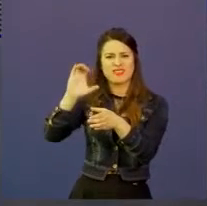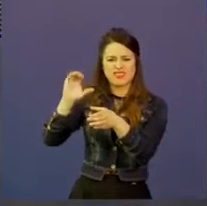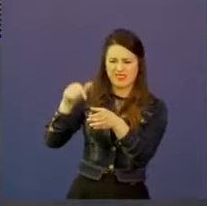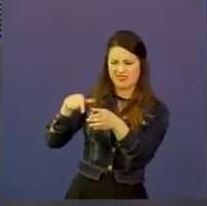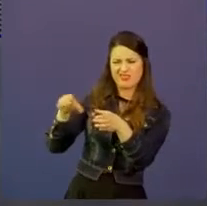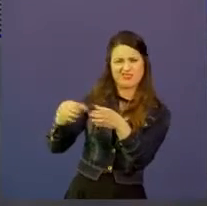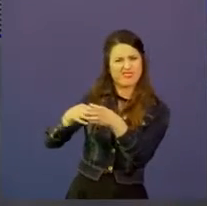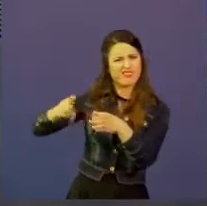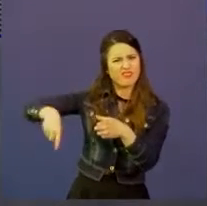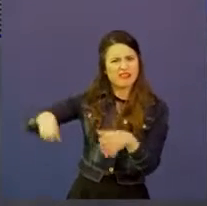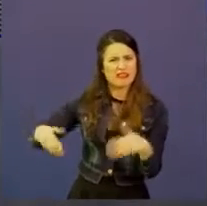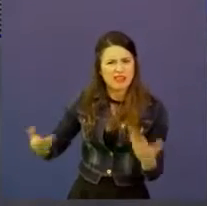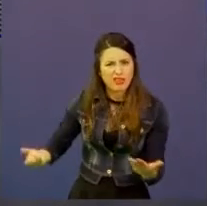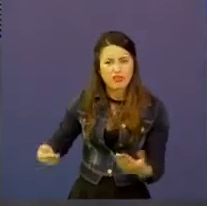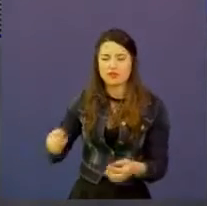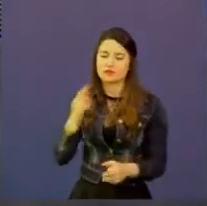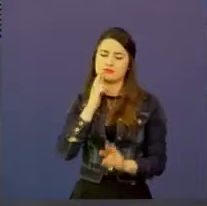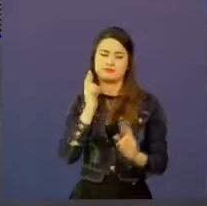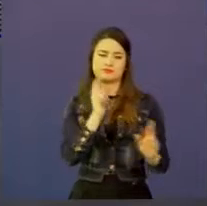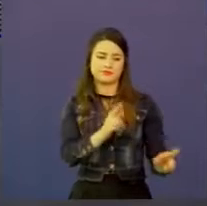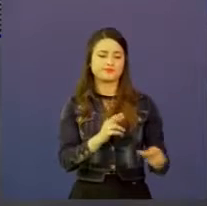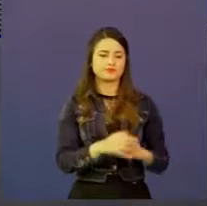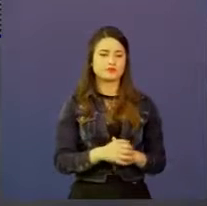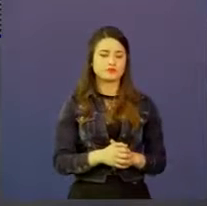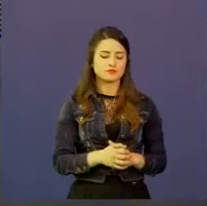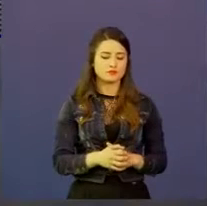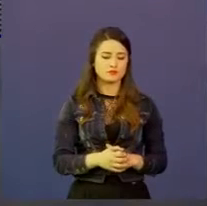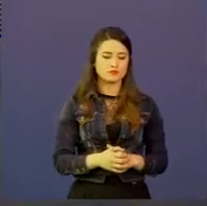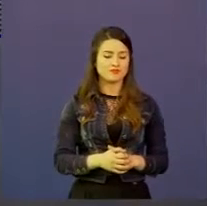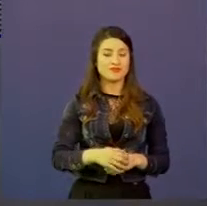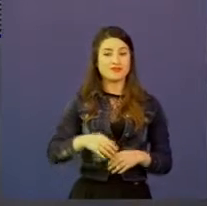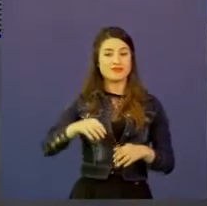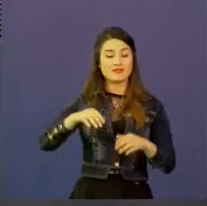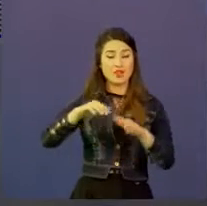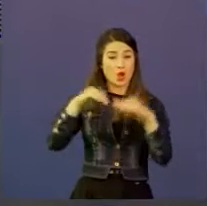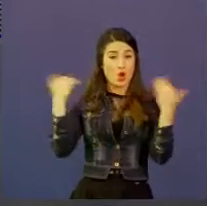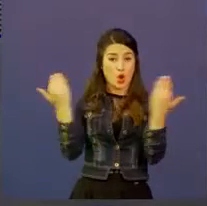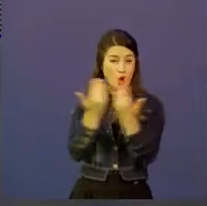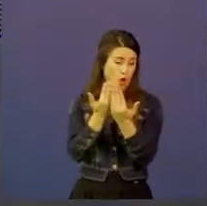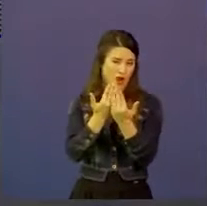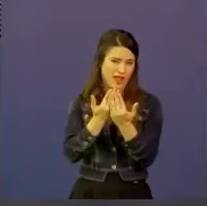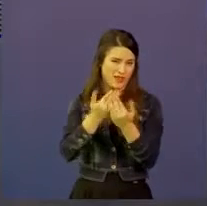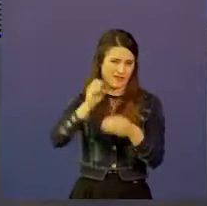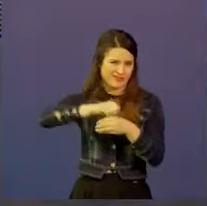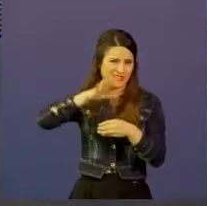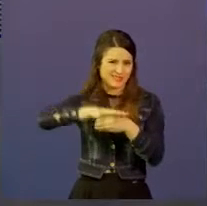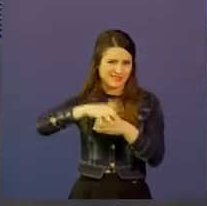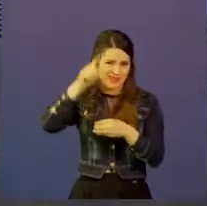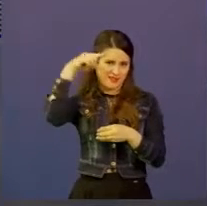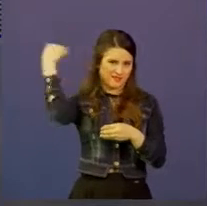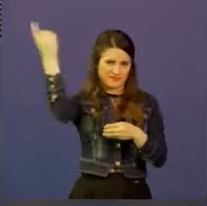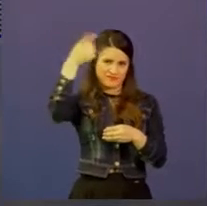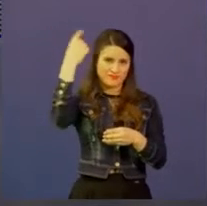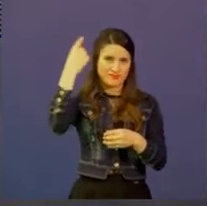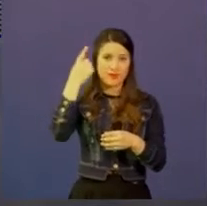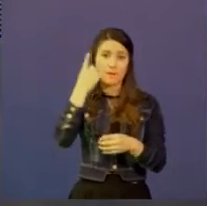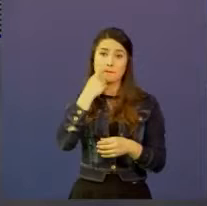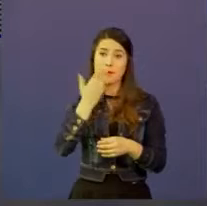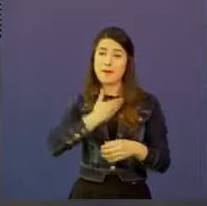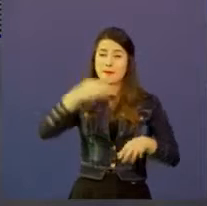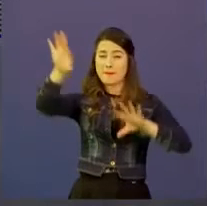un grupo de padres de familia de las escuelas públicas del país que se organiza en favor